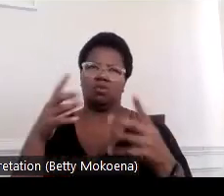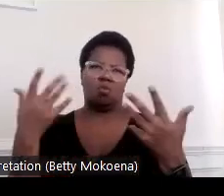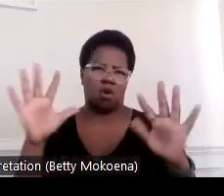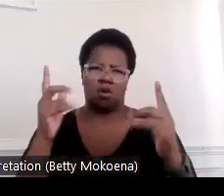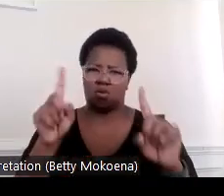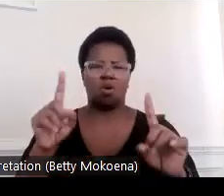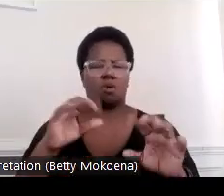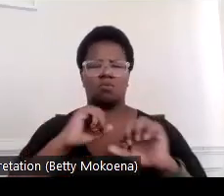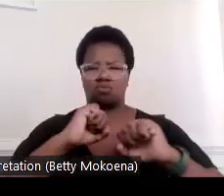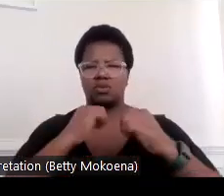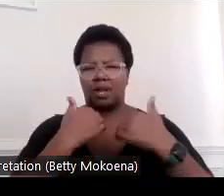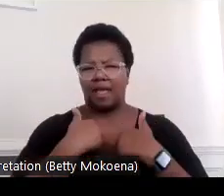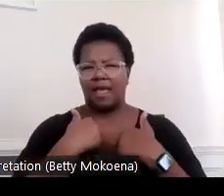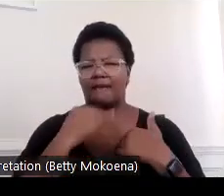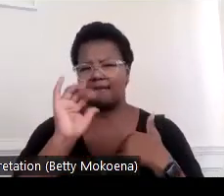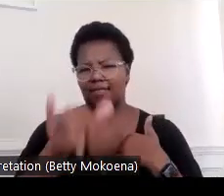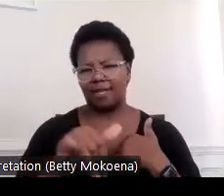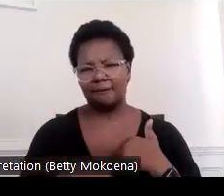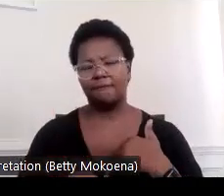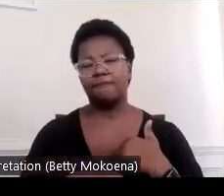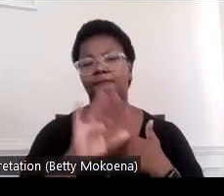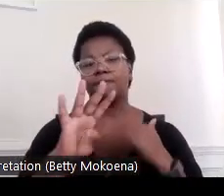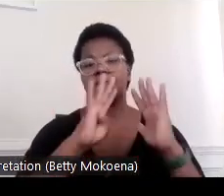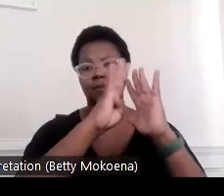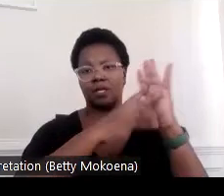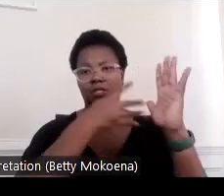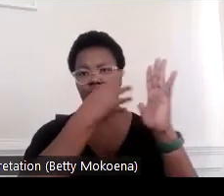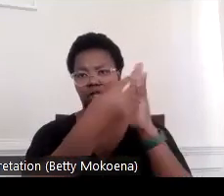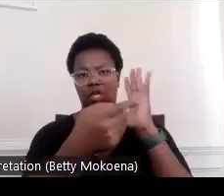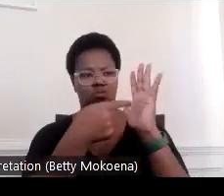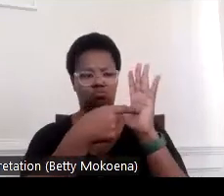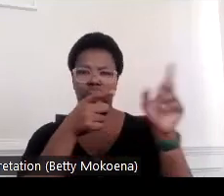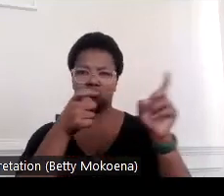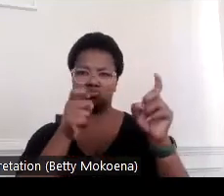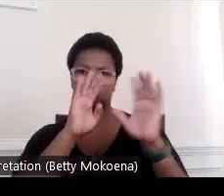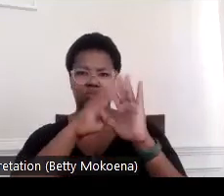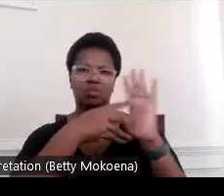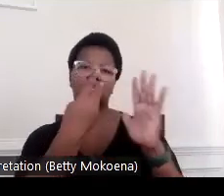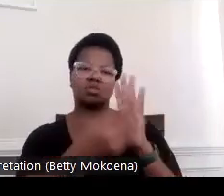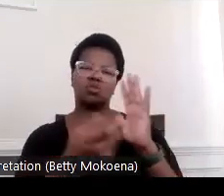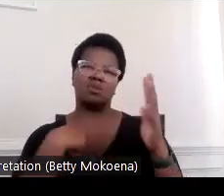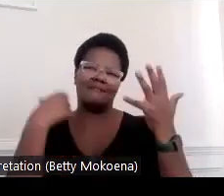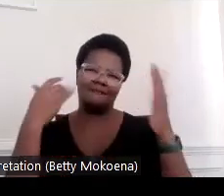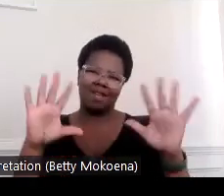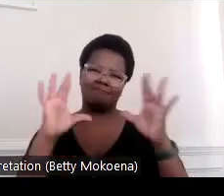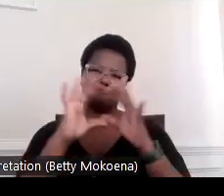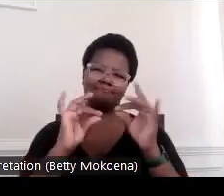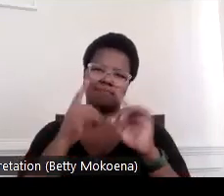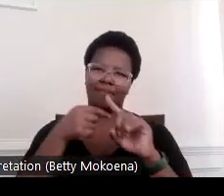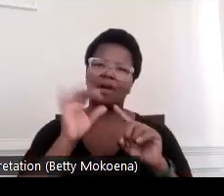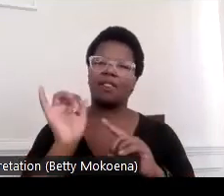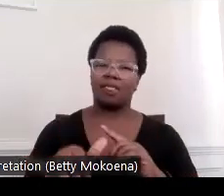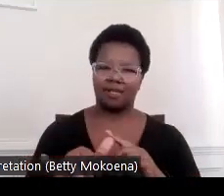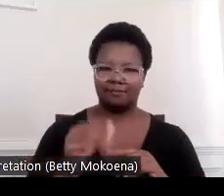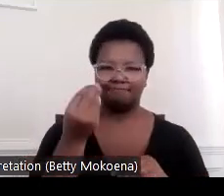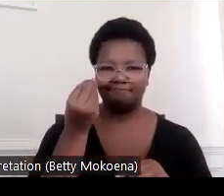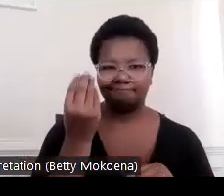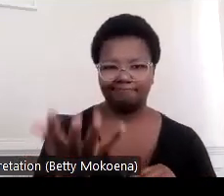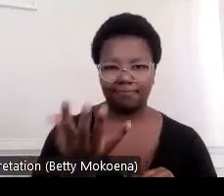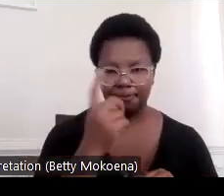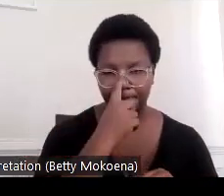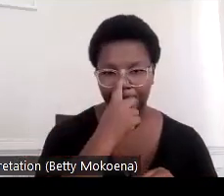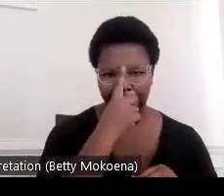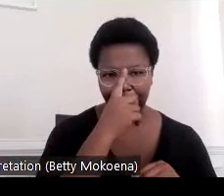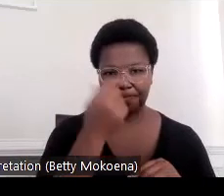protección contra eso al control sobre su propio horario es algo que también hablamos un poquito Ya que ellos